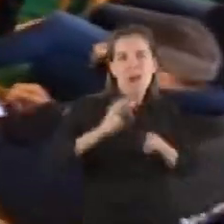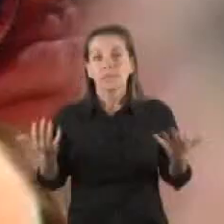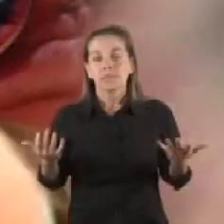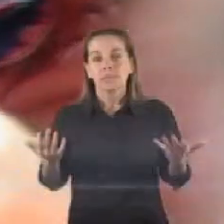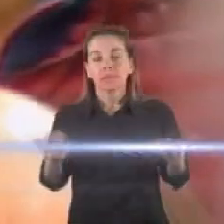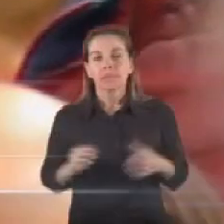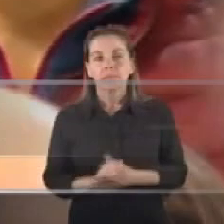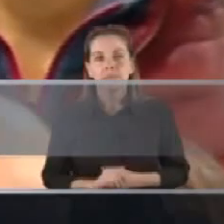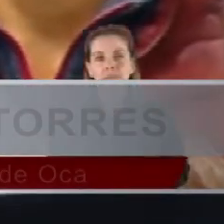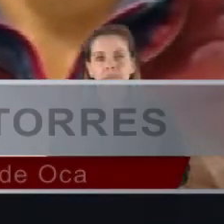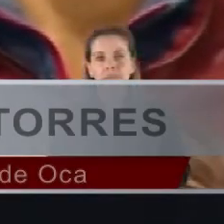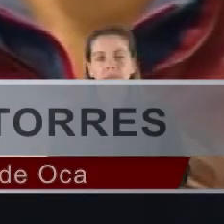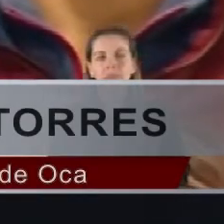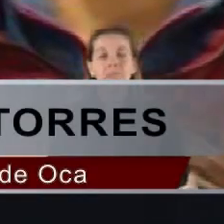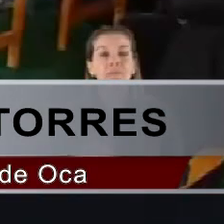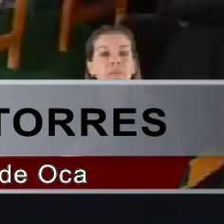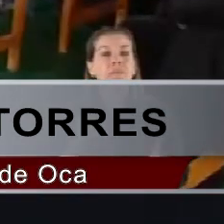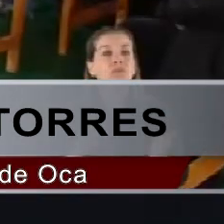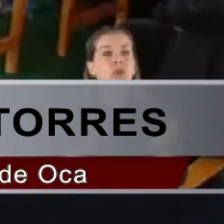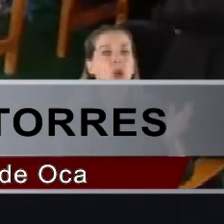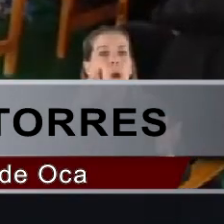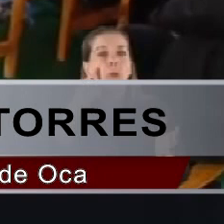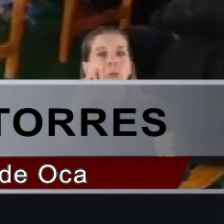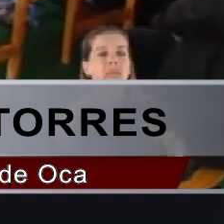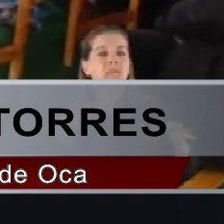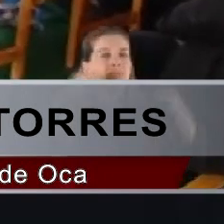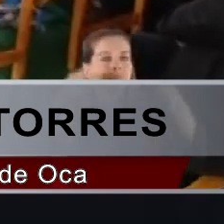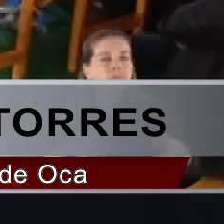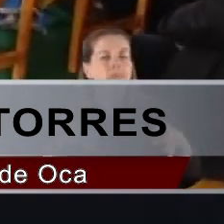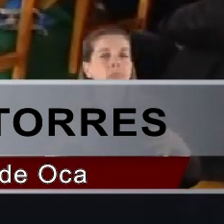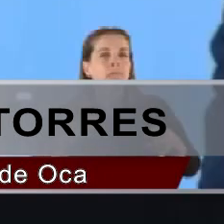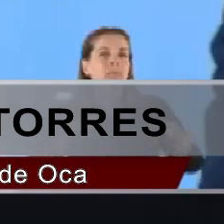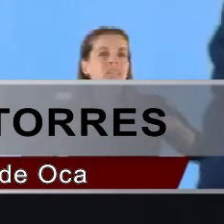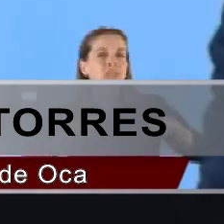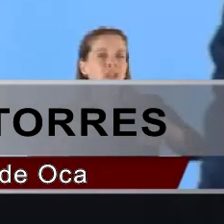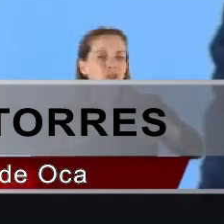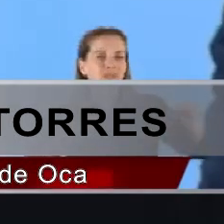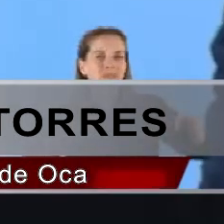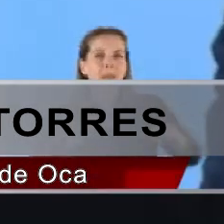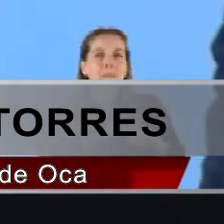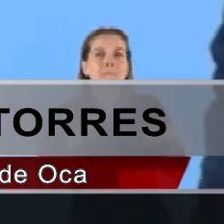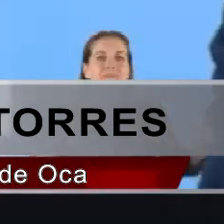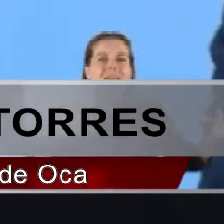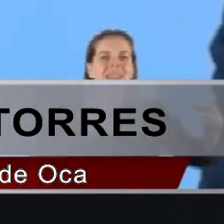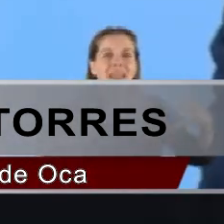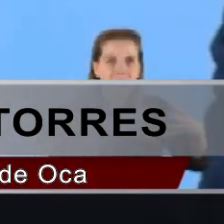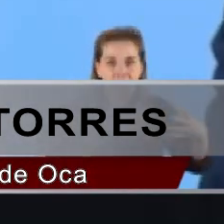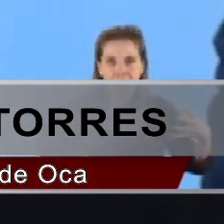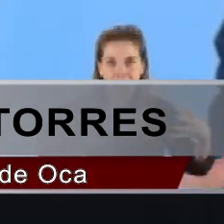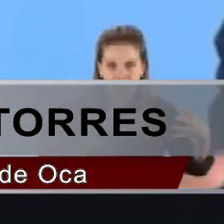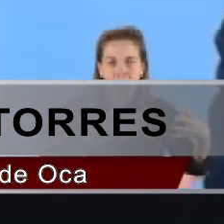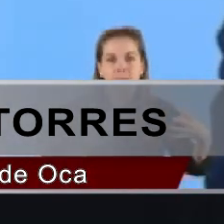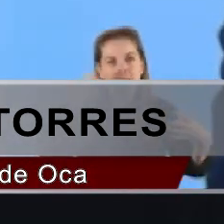que a mí me tocó vivir la experiencia de la pandemia para que se me despierte